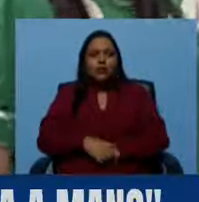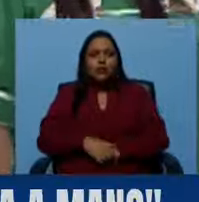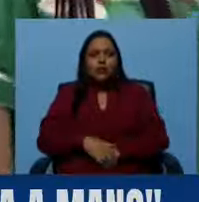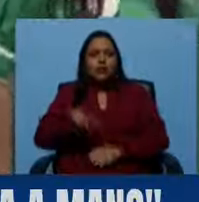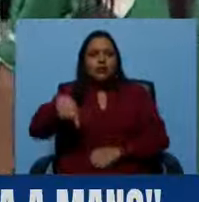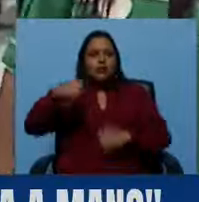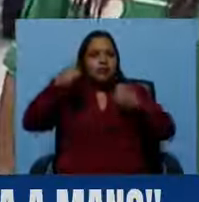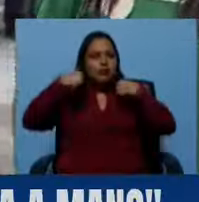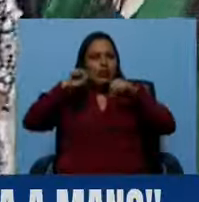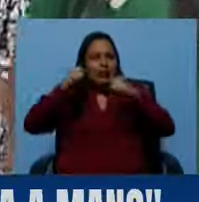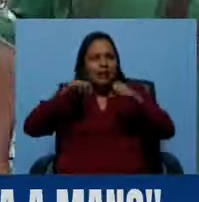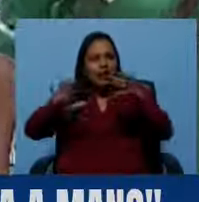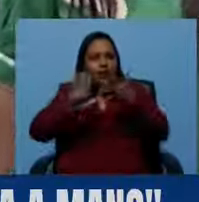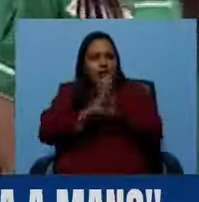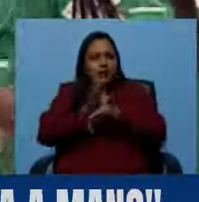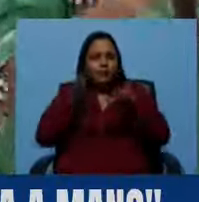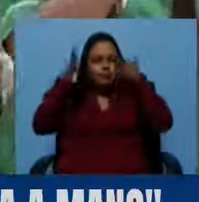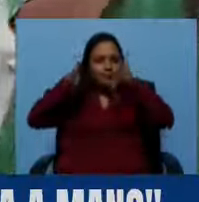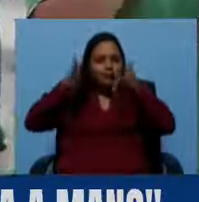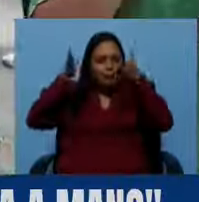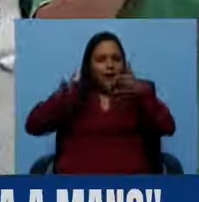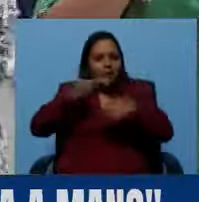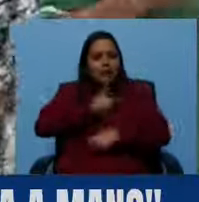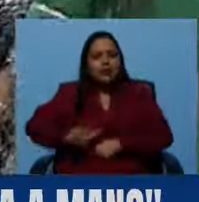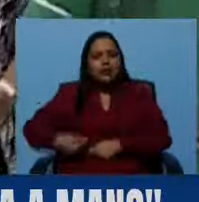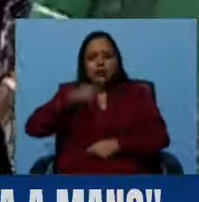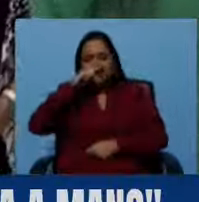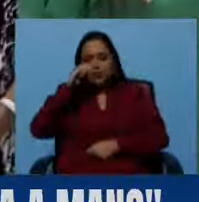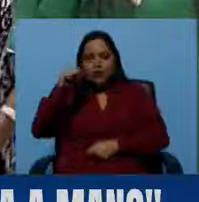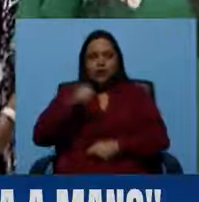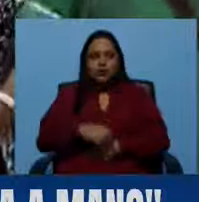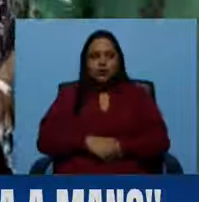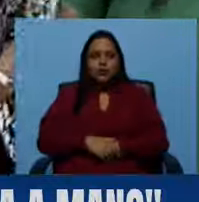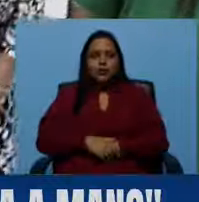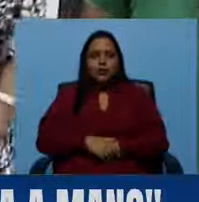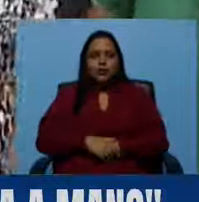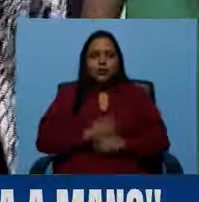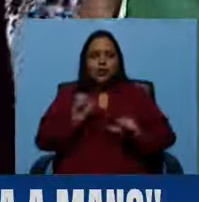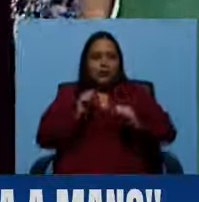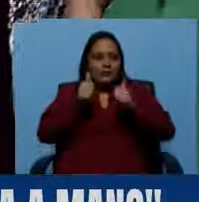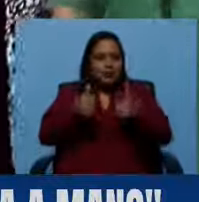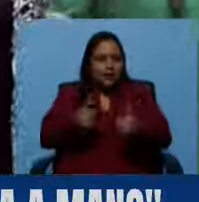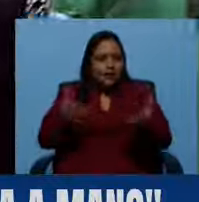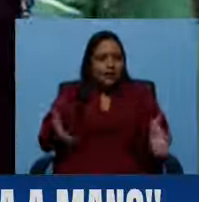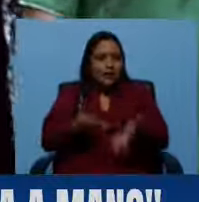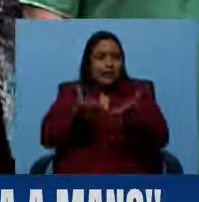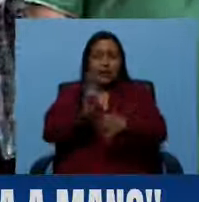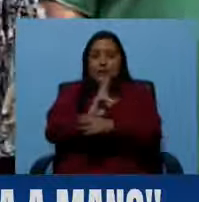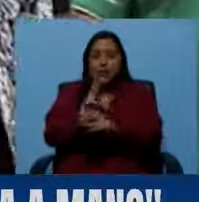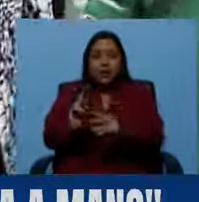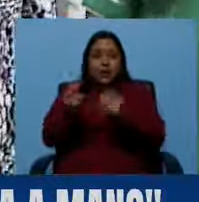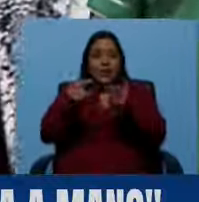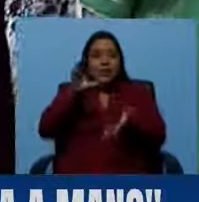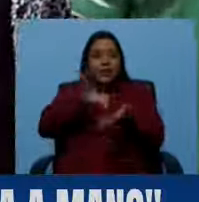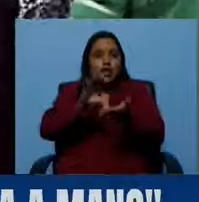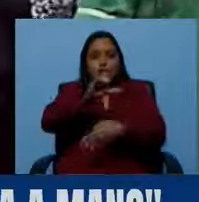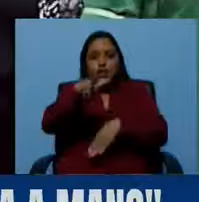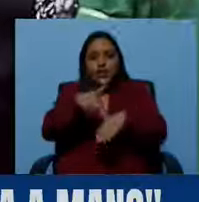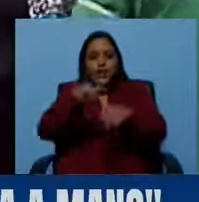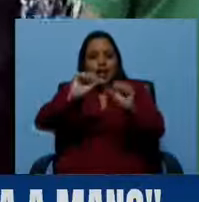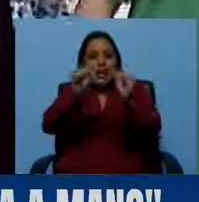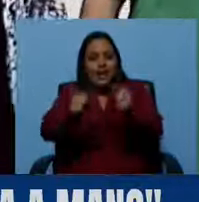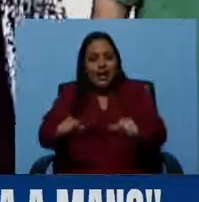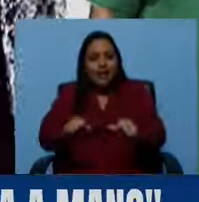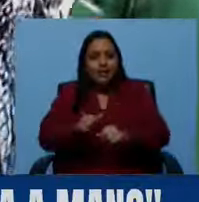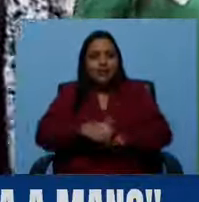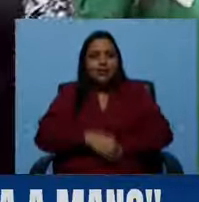en práctica de la instrucción que nos dio el presidente Nicolás Maduro Moros de lanzar inmediatamente el Centro Nacional de Artesanía, que